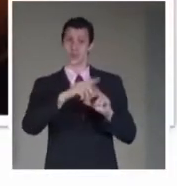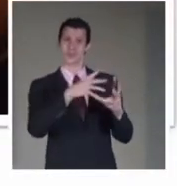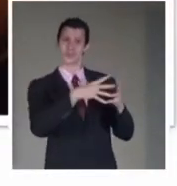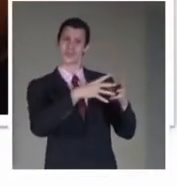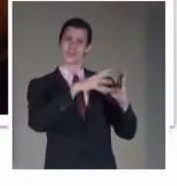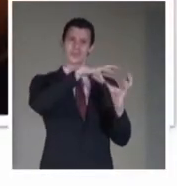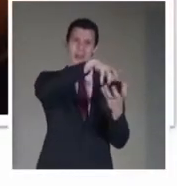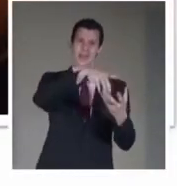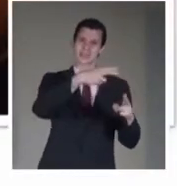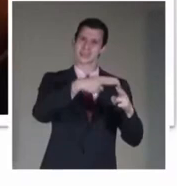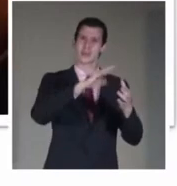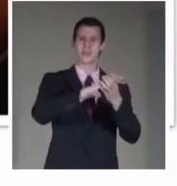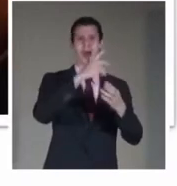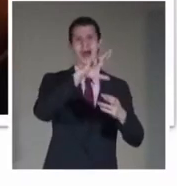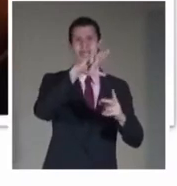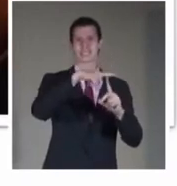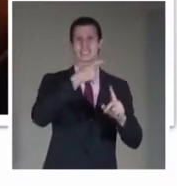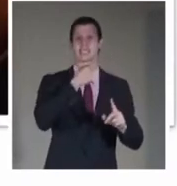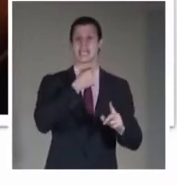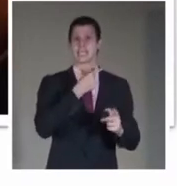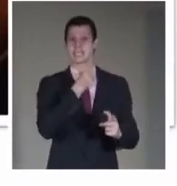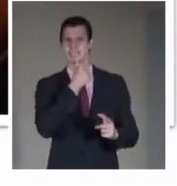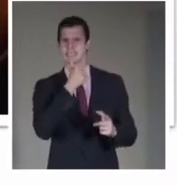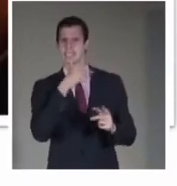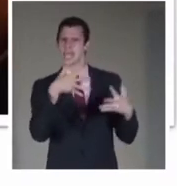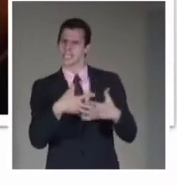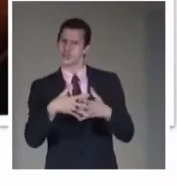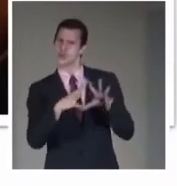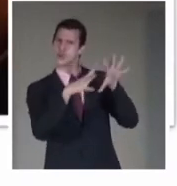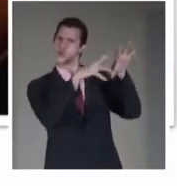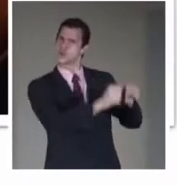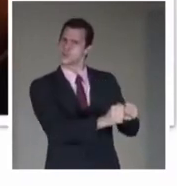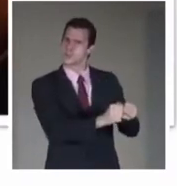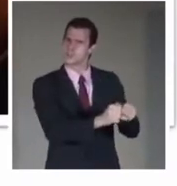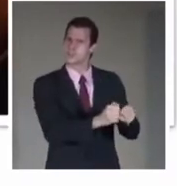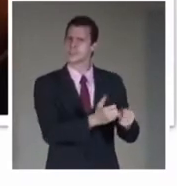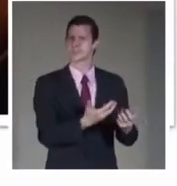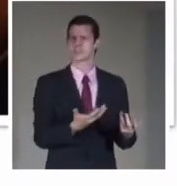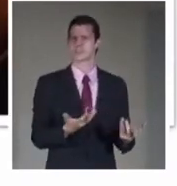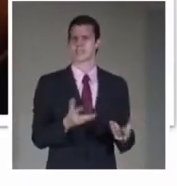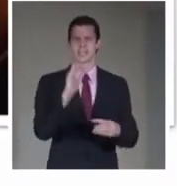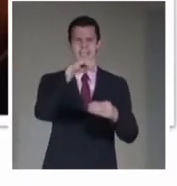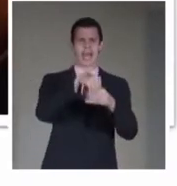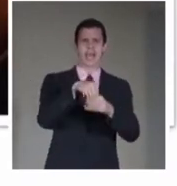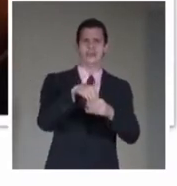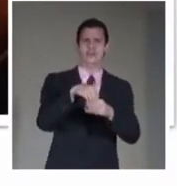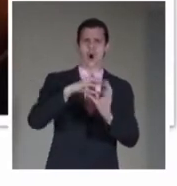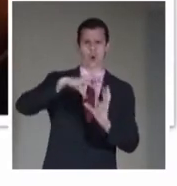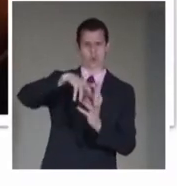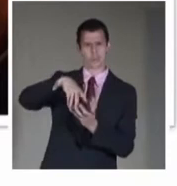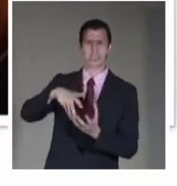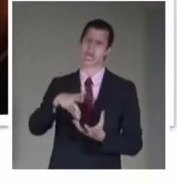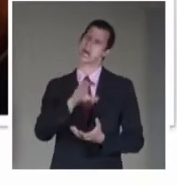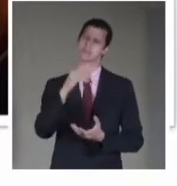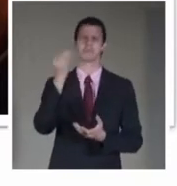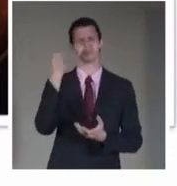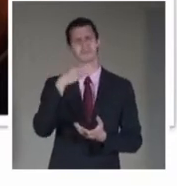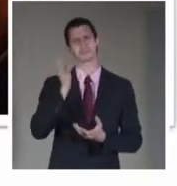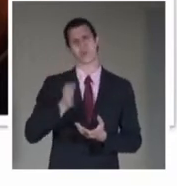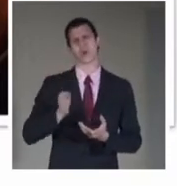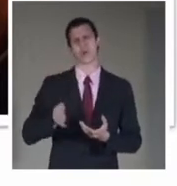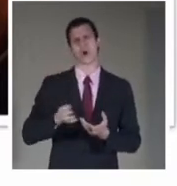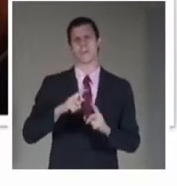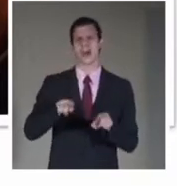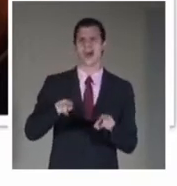final aquí está qué va a pasar entonces en marte la luz que le iba a regir va a haber armas